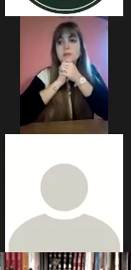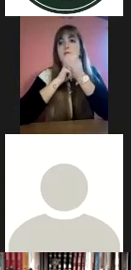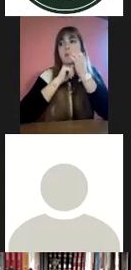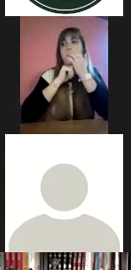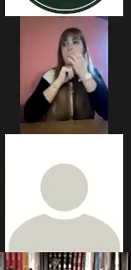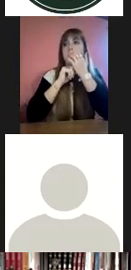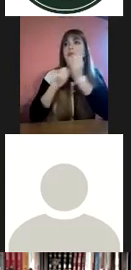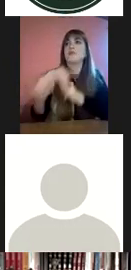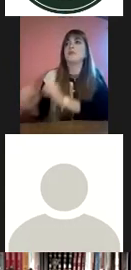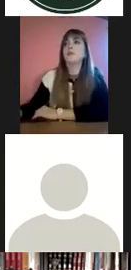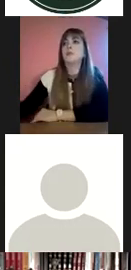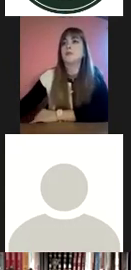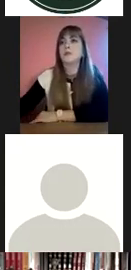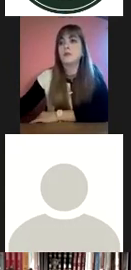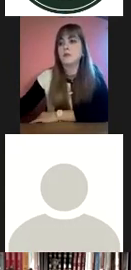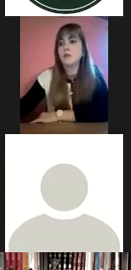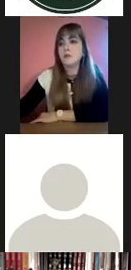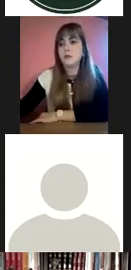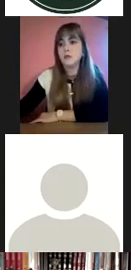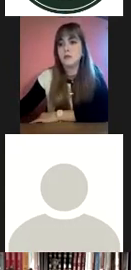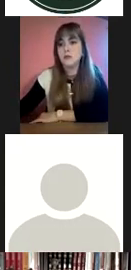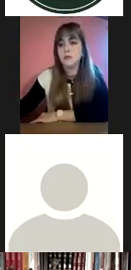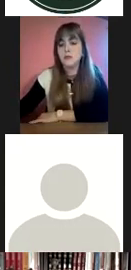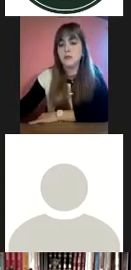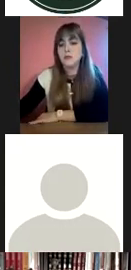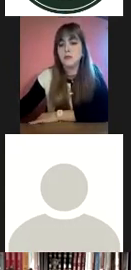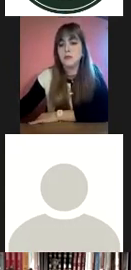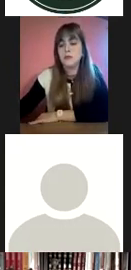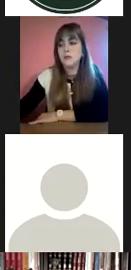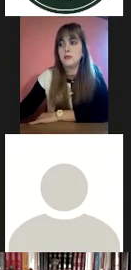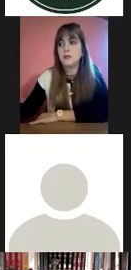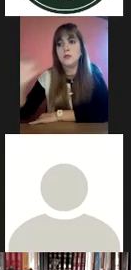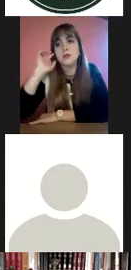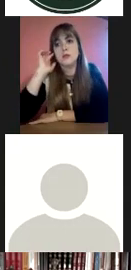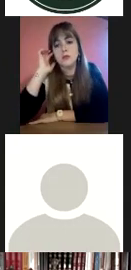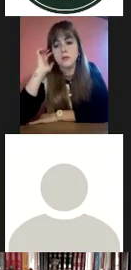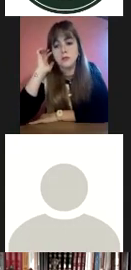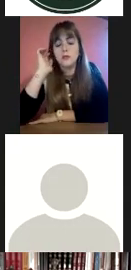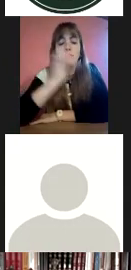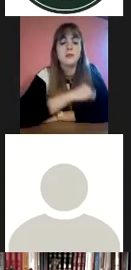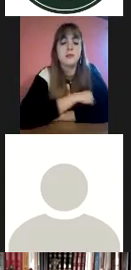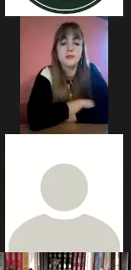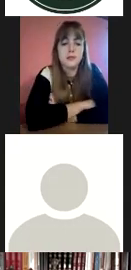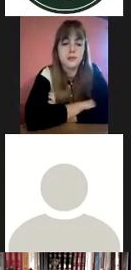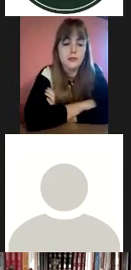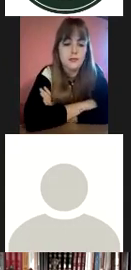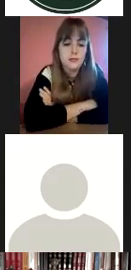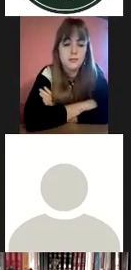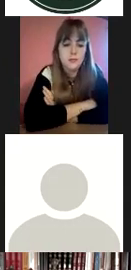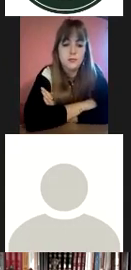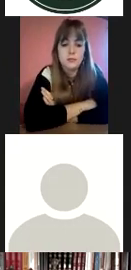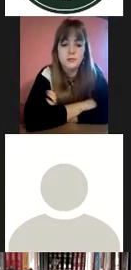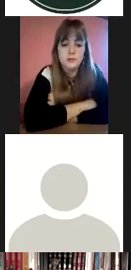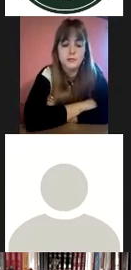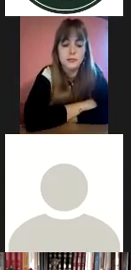impresión a mi nivel de ignorancia con respecto al tema es que tiene que haber una muy